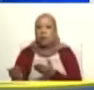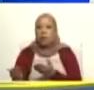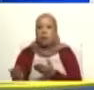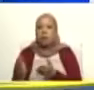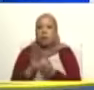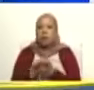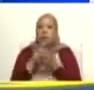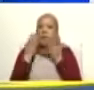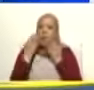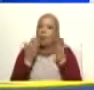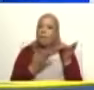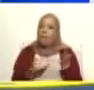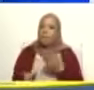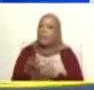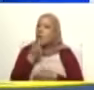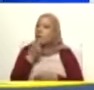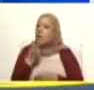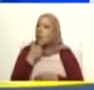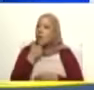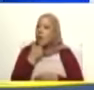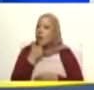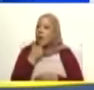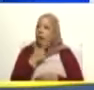Silita la bonita.